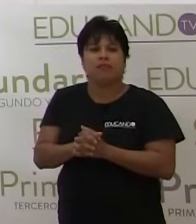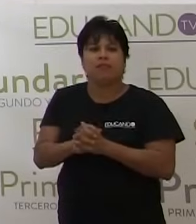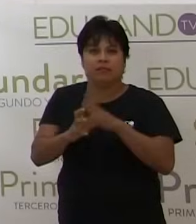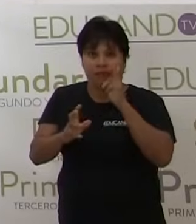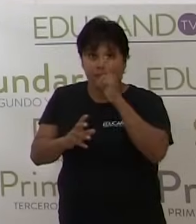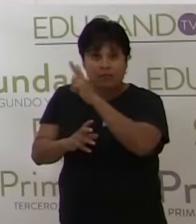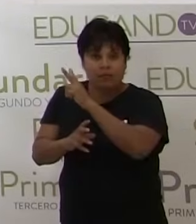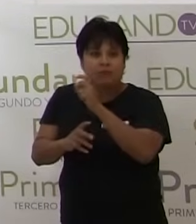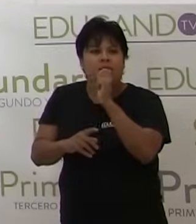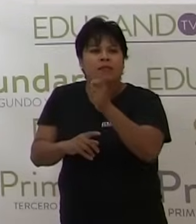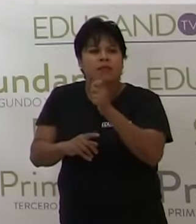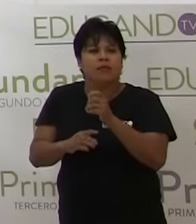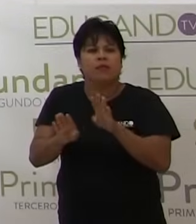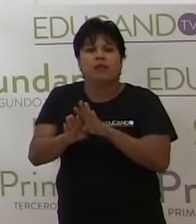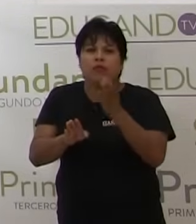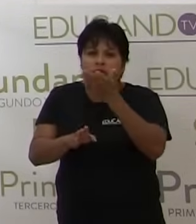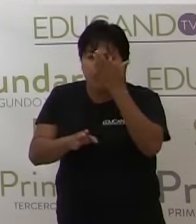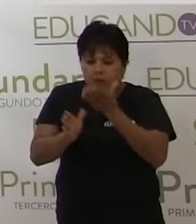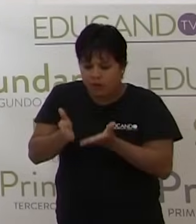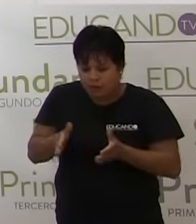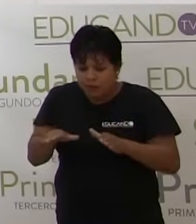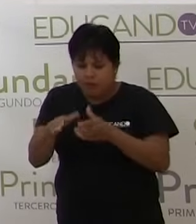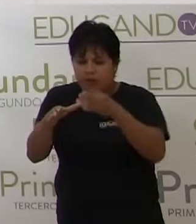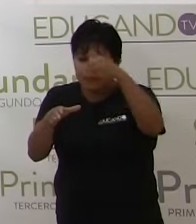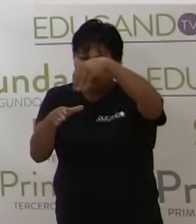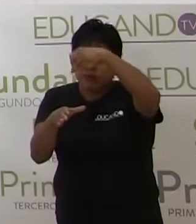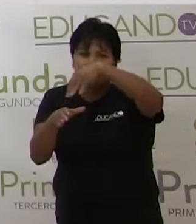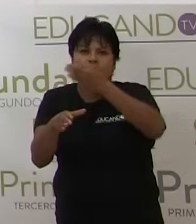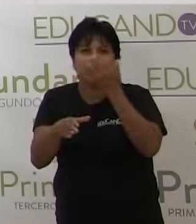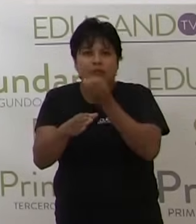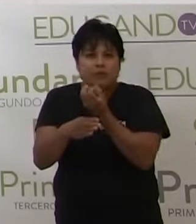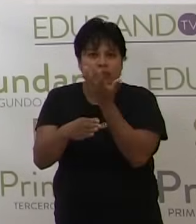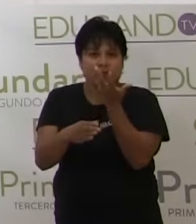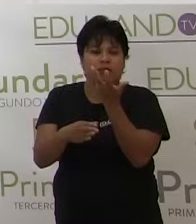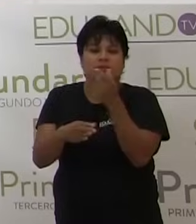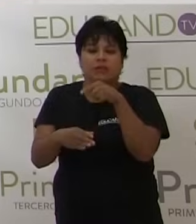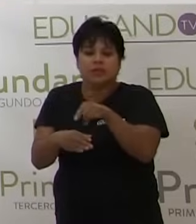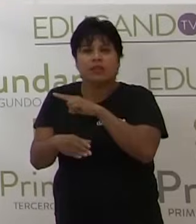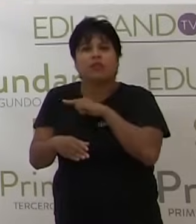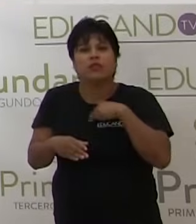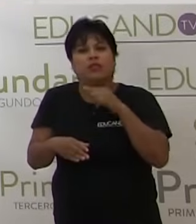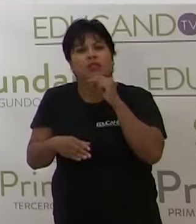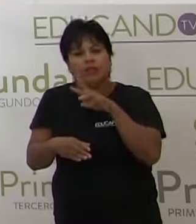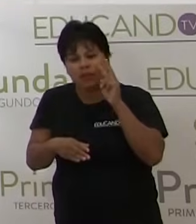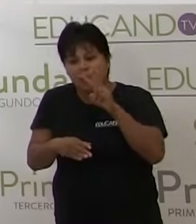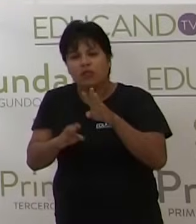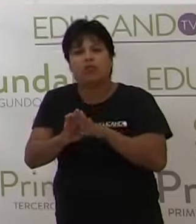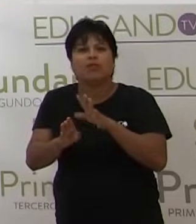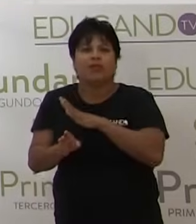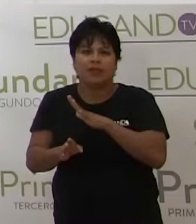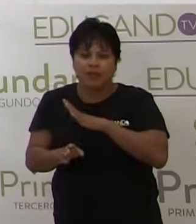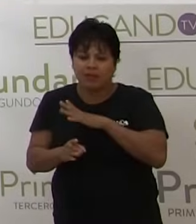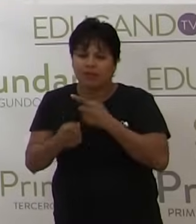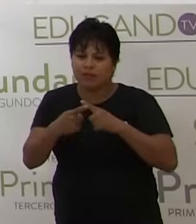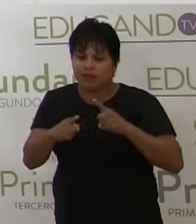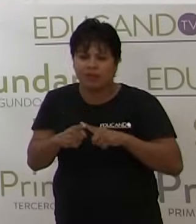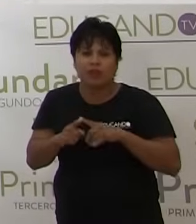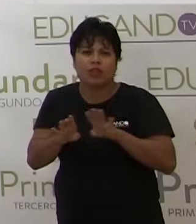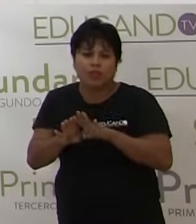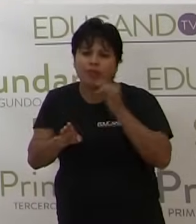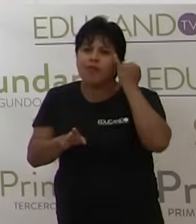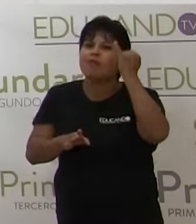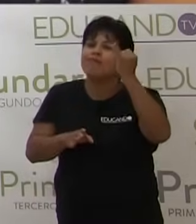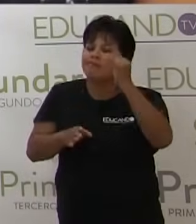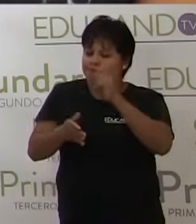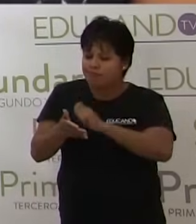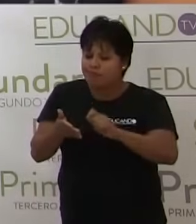ya viste es un pequeño florero Y en este pequeño florero encontramos también parte de la naturaleza es parte de la inspiración del